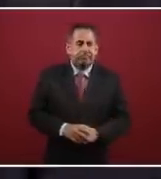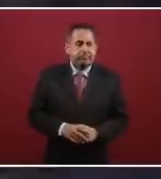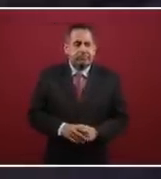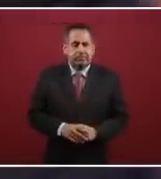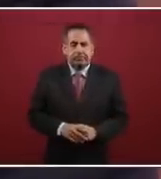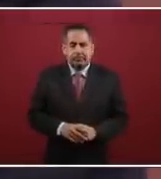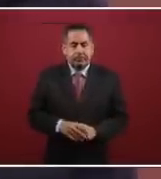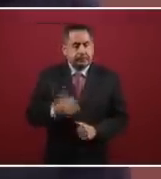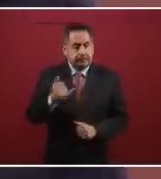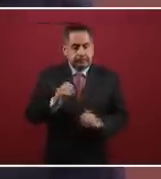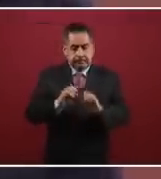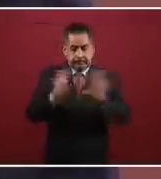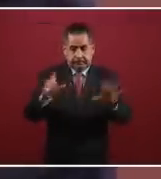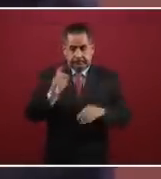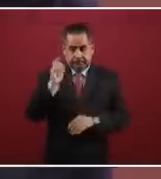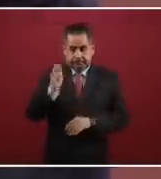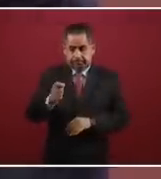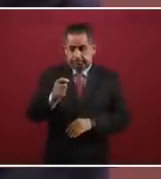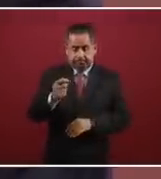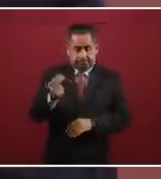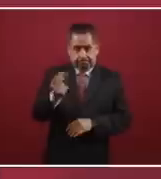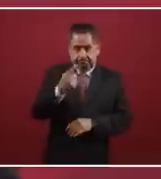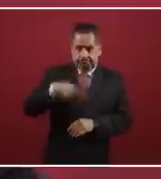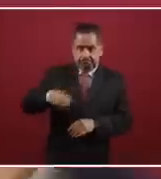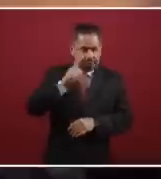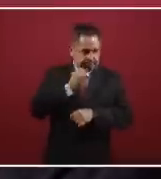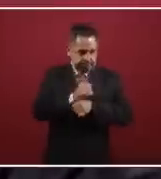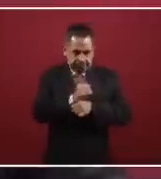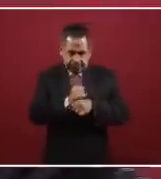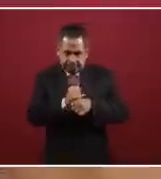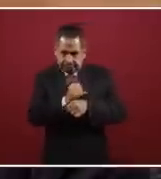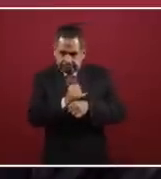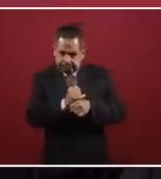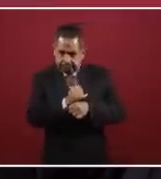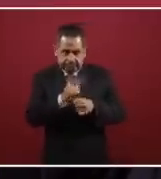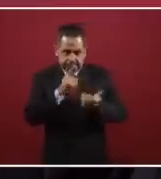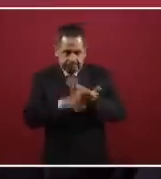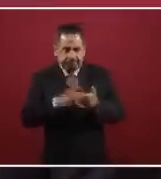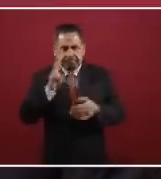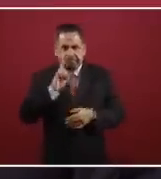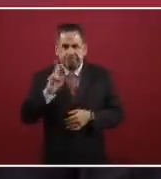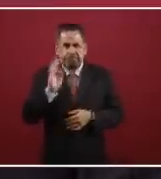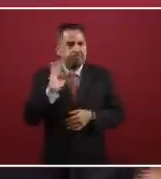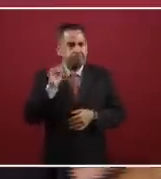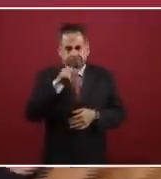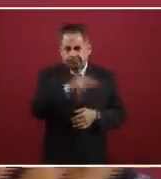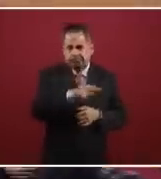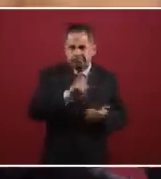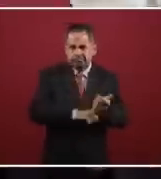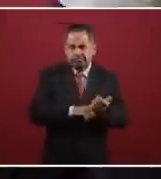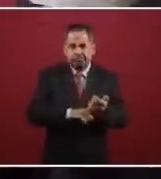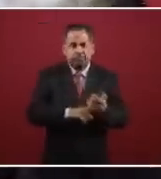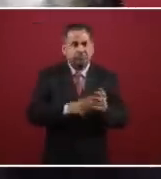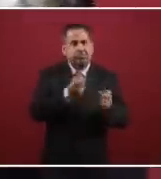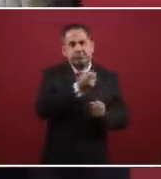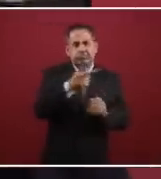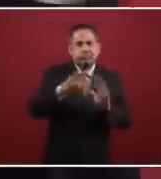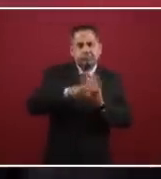Desde luego hay que hacer la investigación en el caso de que hubieron